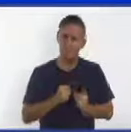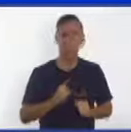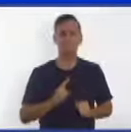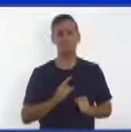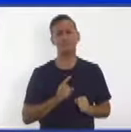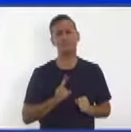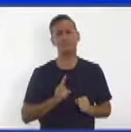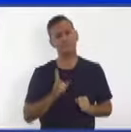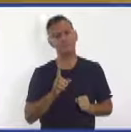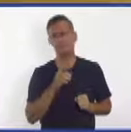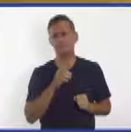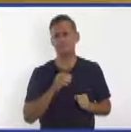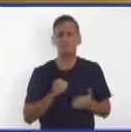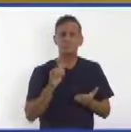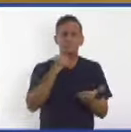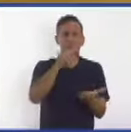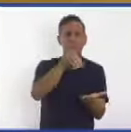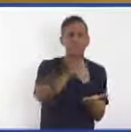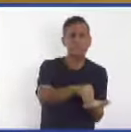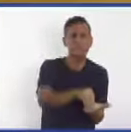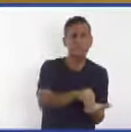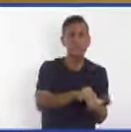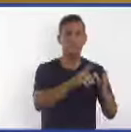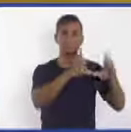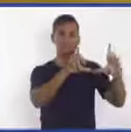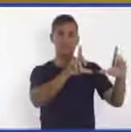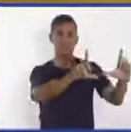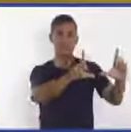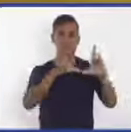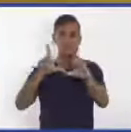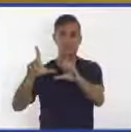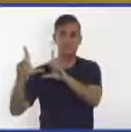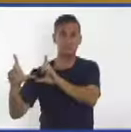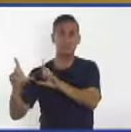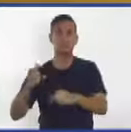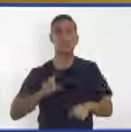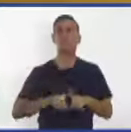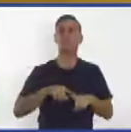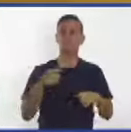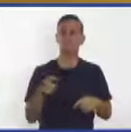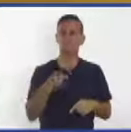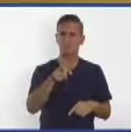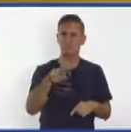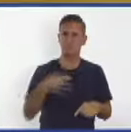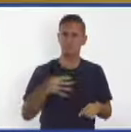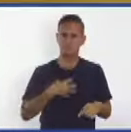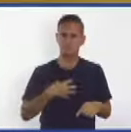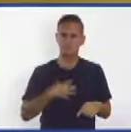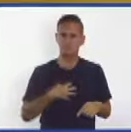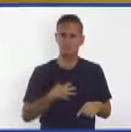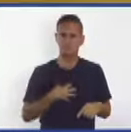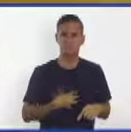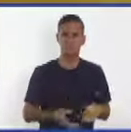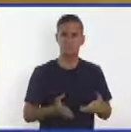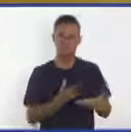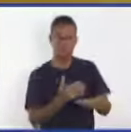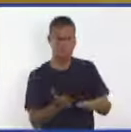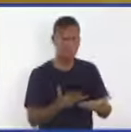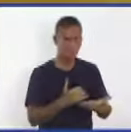en la diapositiva porque ustedes tienen el libro y seguro que lo están hojeando hojeando tanto con h